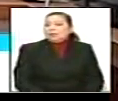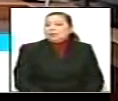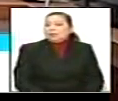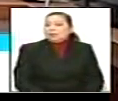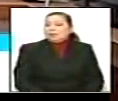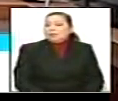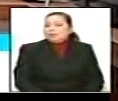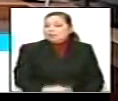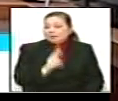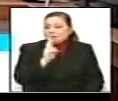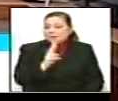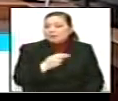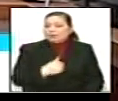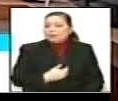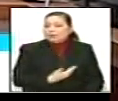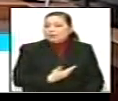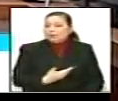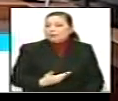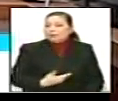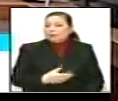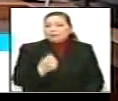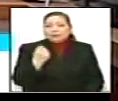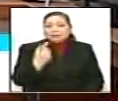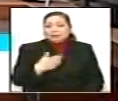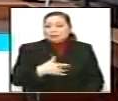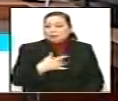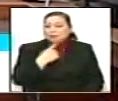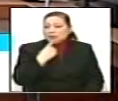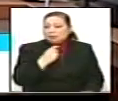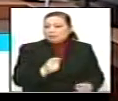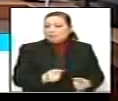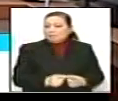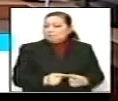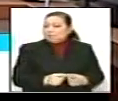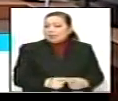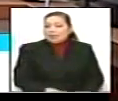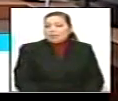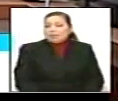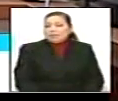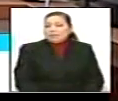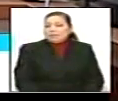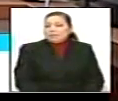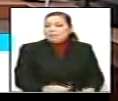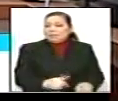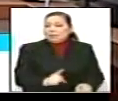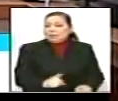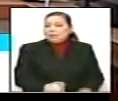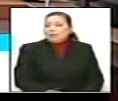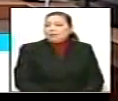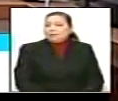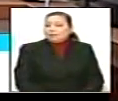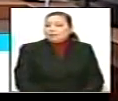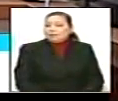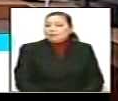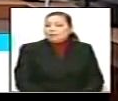refiriéndome con absoluto respeto. Lamento, gobernador, que no entiende el sentido de mis palabras. Pero tampoco le voy a permitir que me